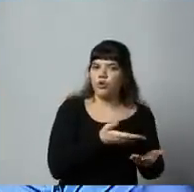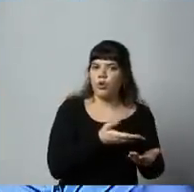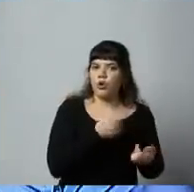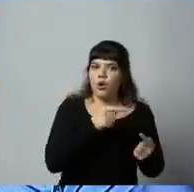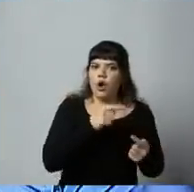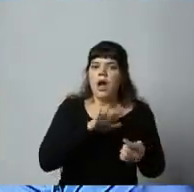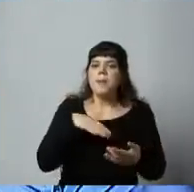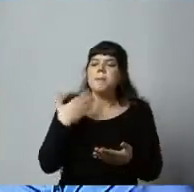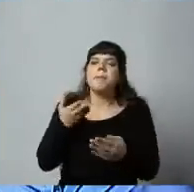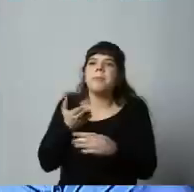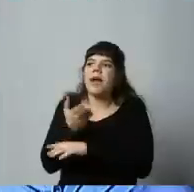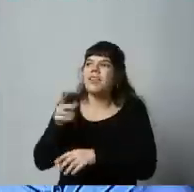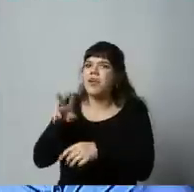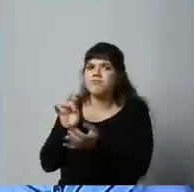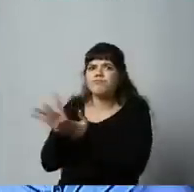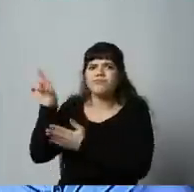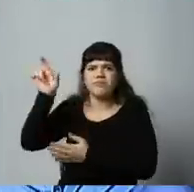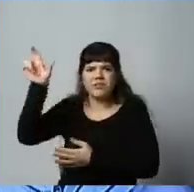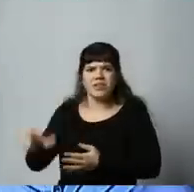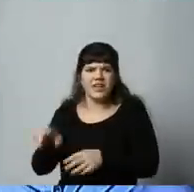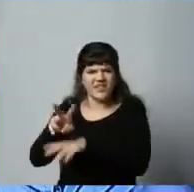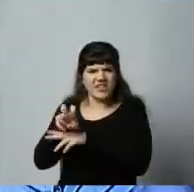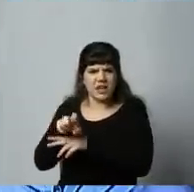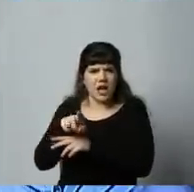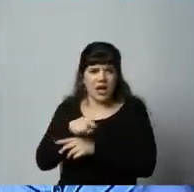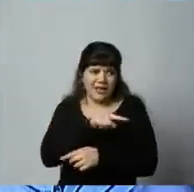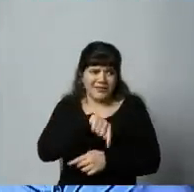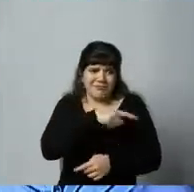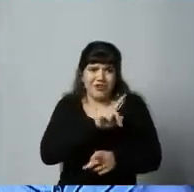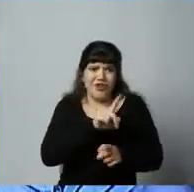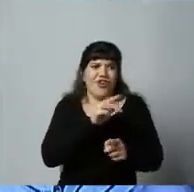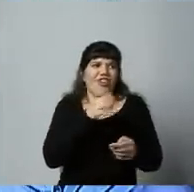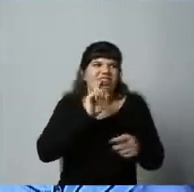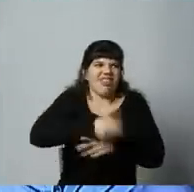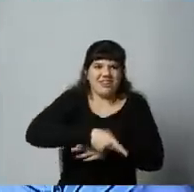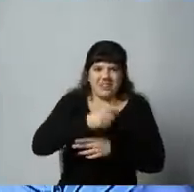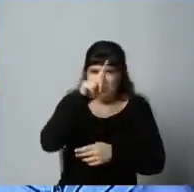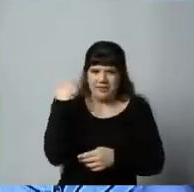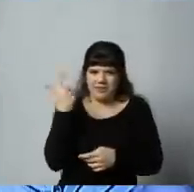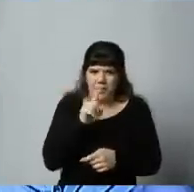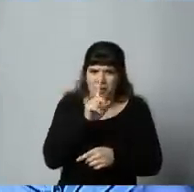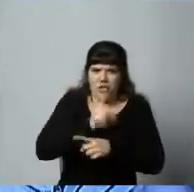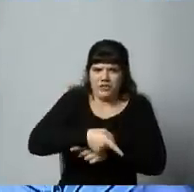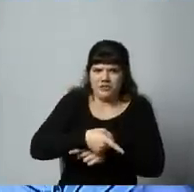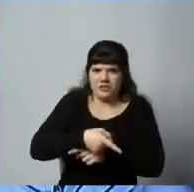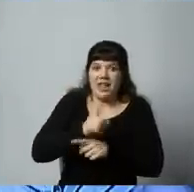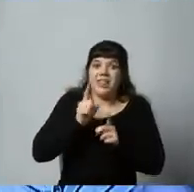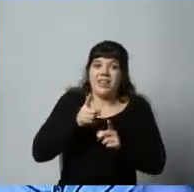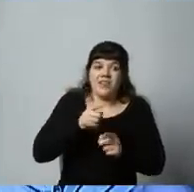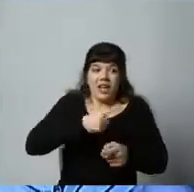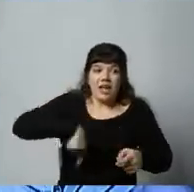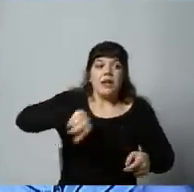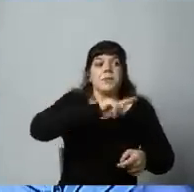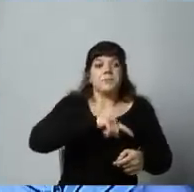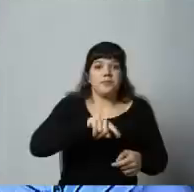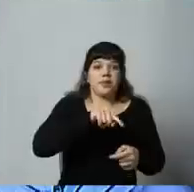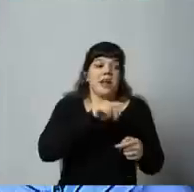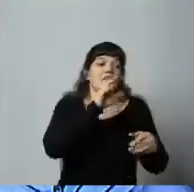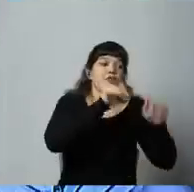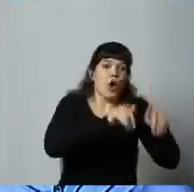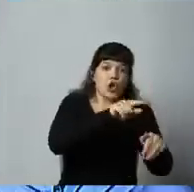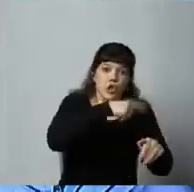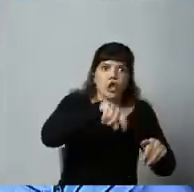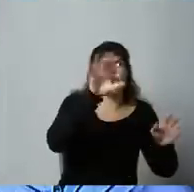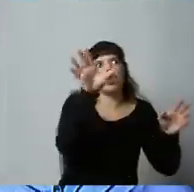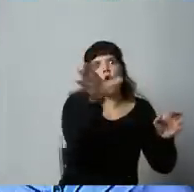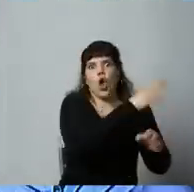a pedir la destitución de un fiscal que más no puede ser destituido por decisión del presidente tiene que ser la cámara la que resuelva por tres quintos votos que